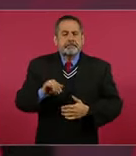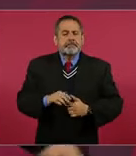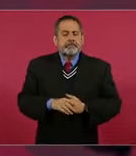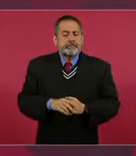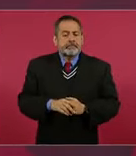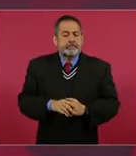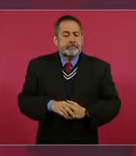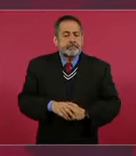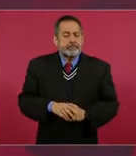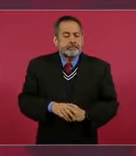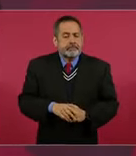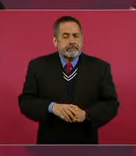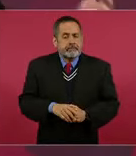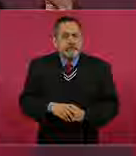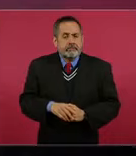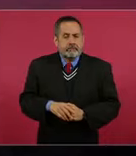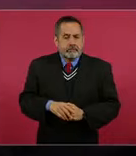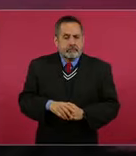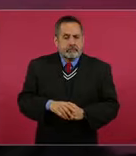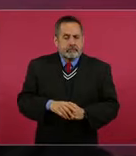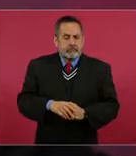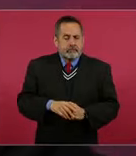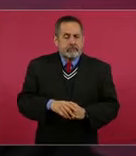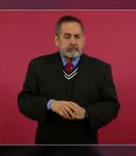de que ya